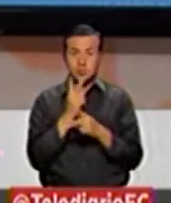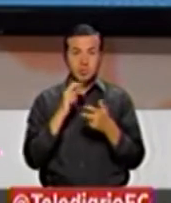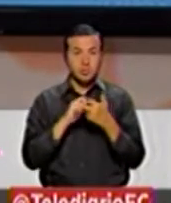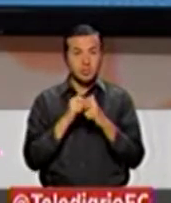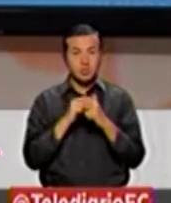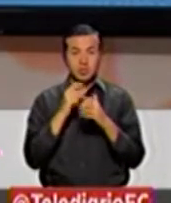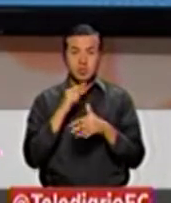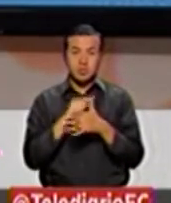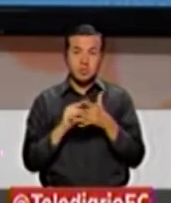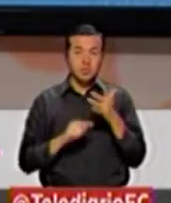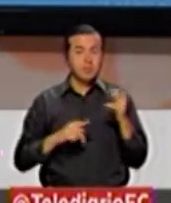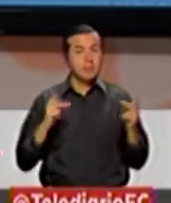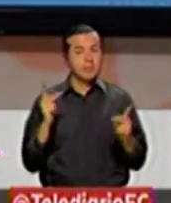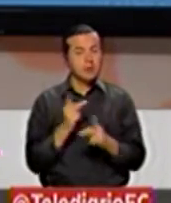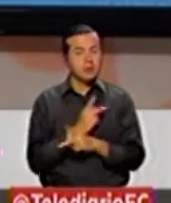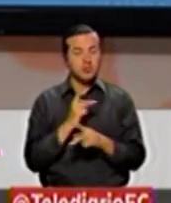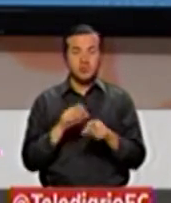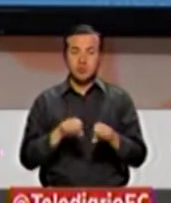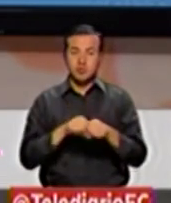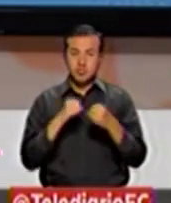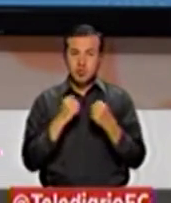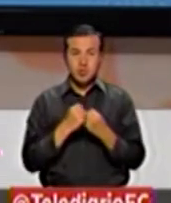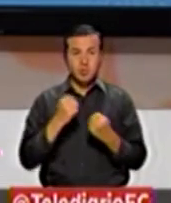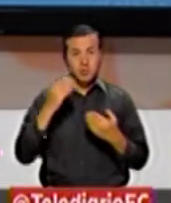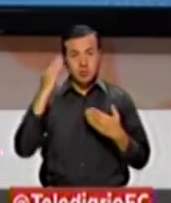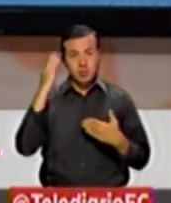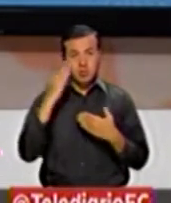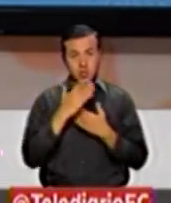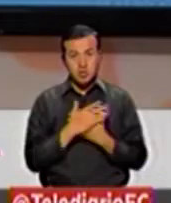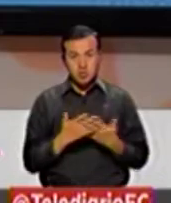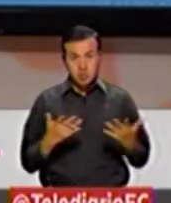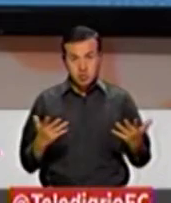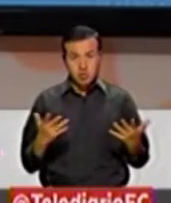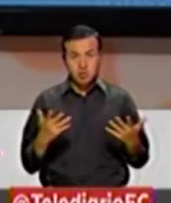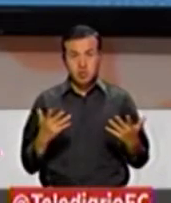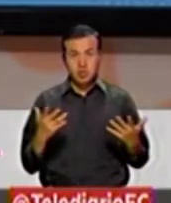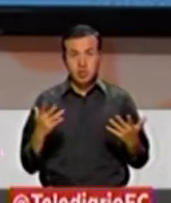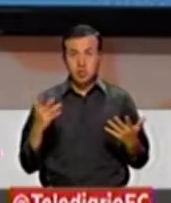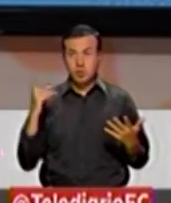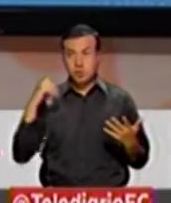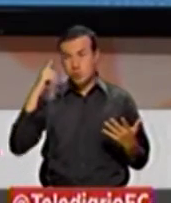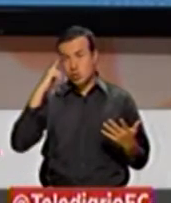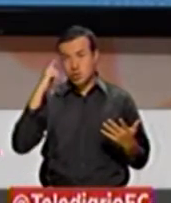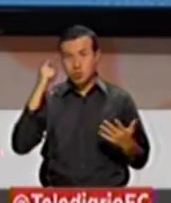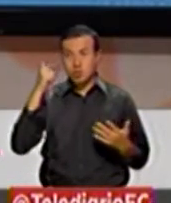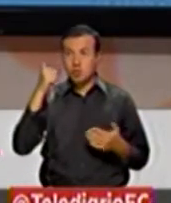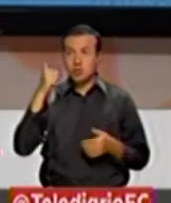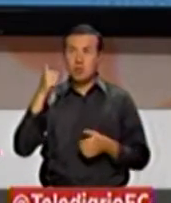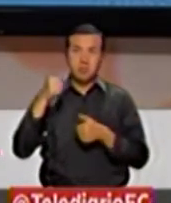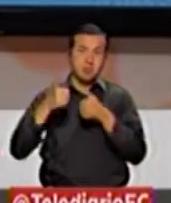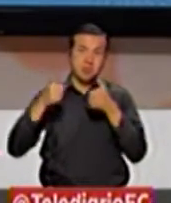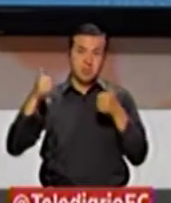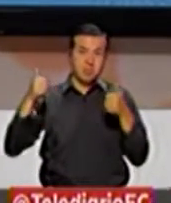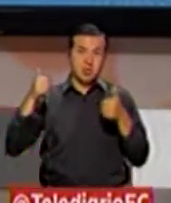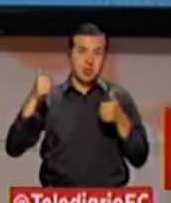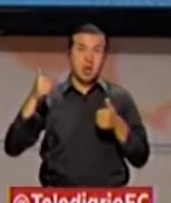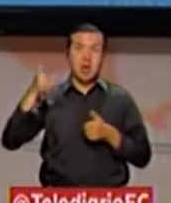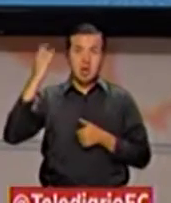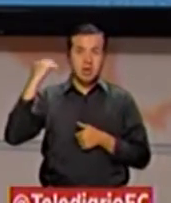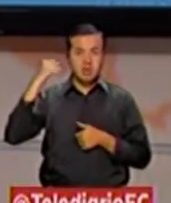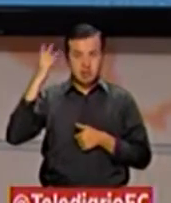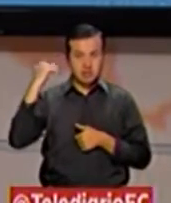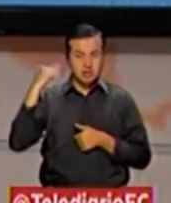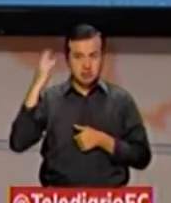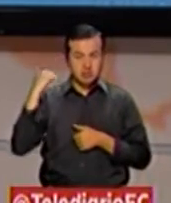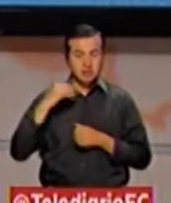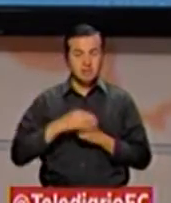de descomposición social y política con que las esferas gubernamentales en momentos dados de la